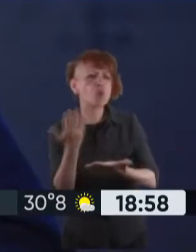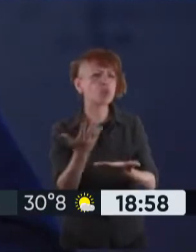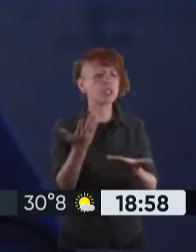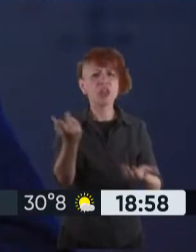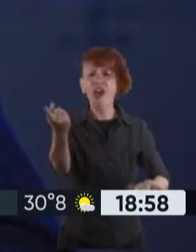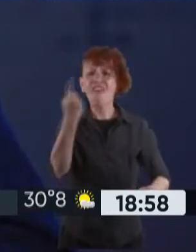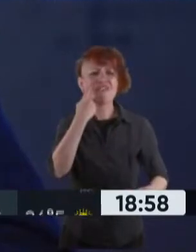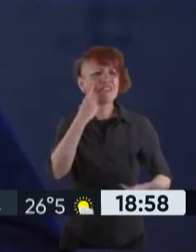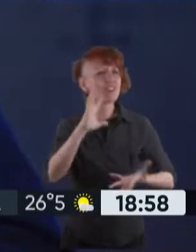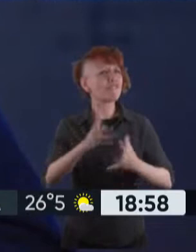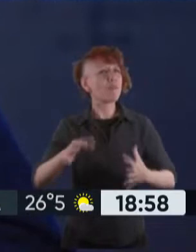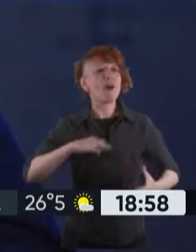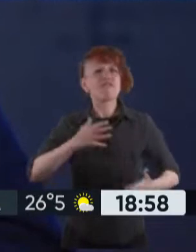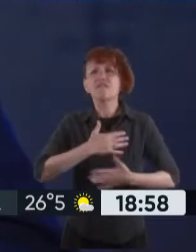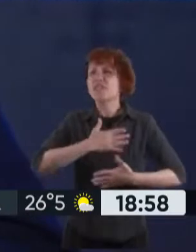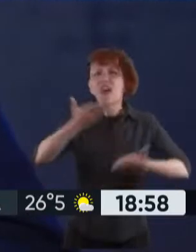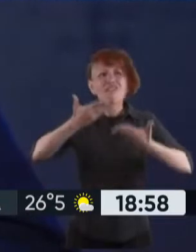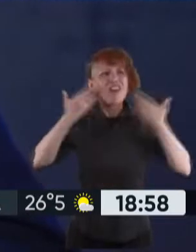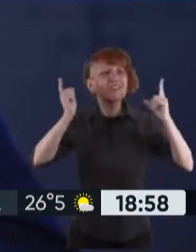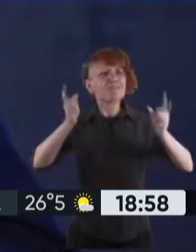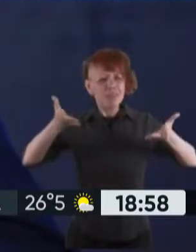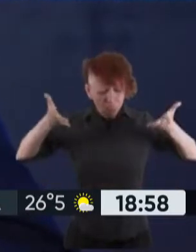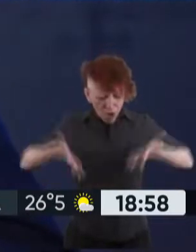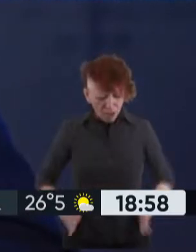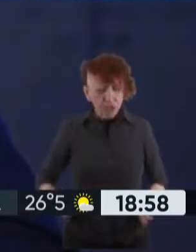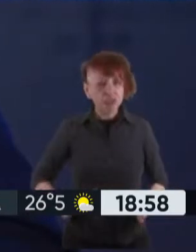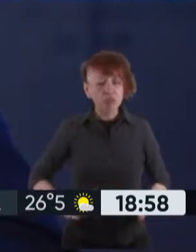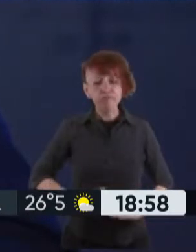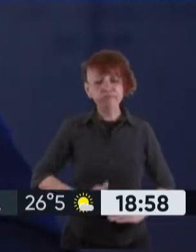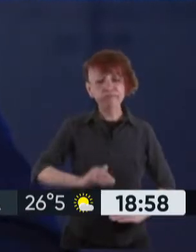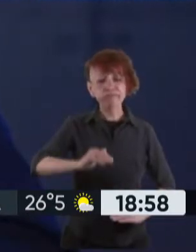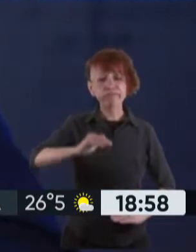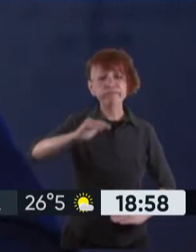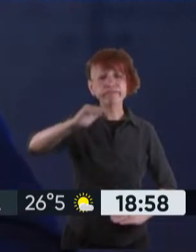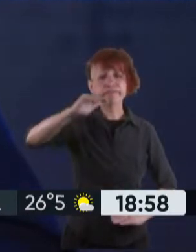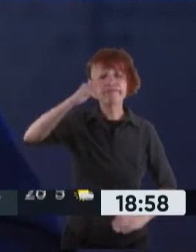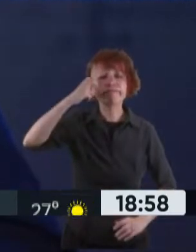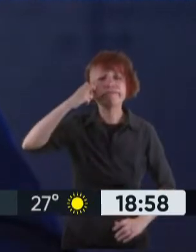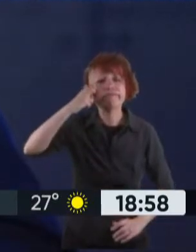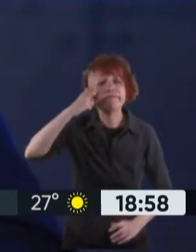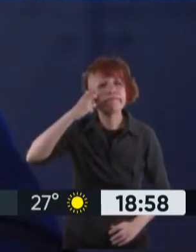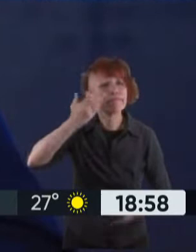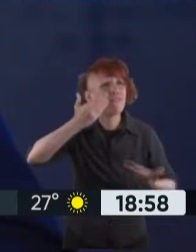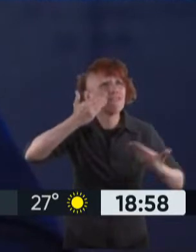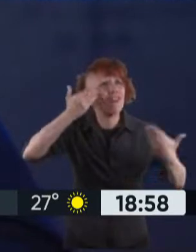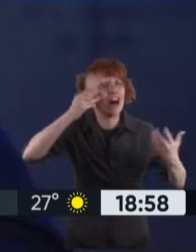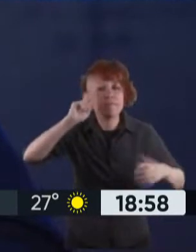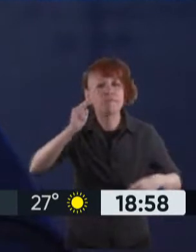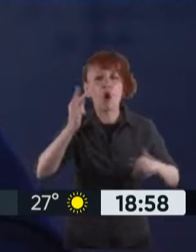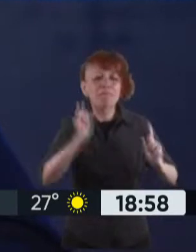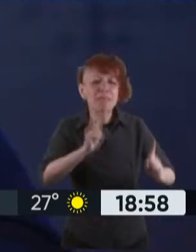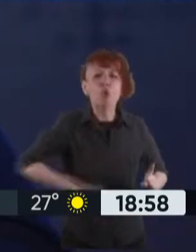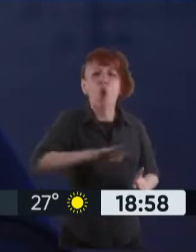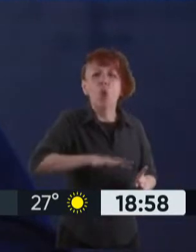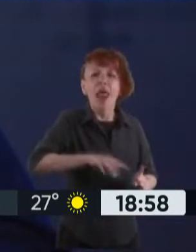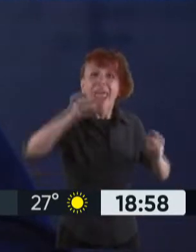vivir feliz en el lugar donde nació y de morirse después de haber vivido feliz en el lugar donde nació. Ese día